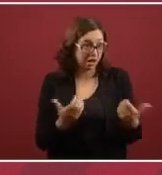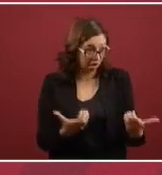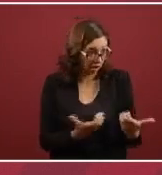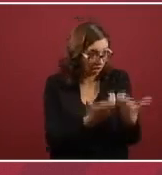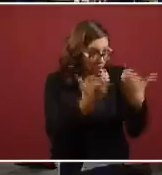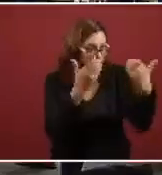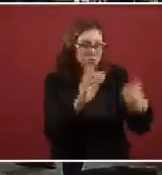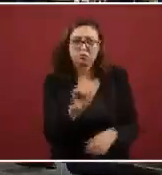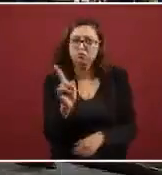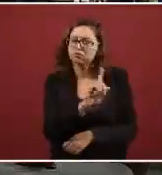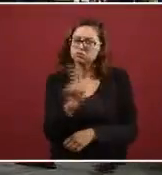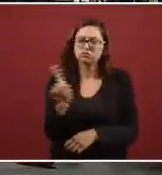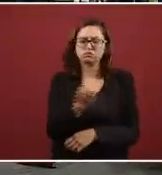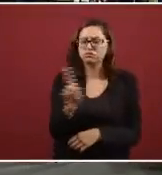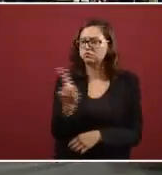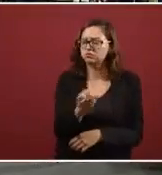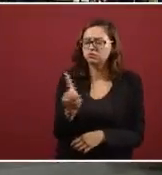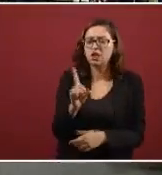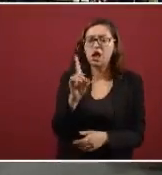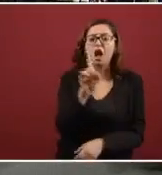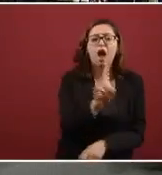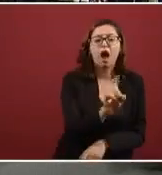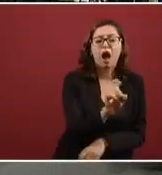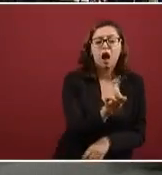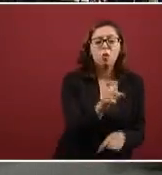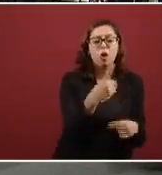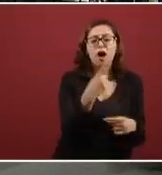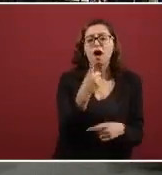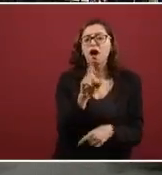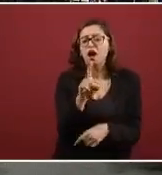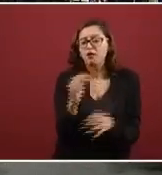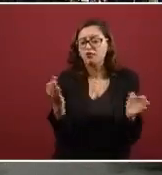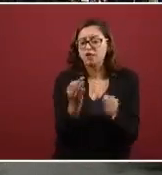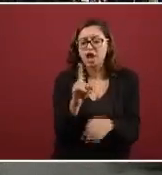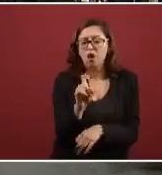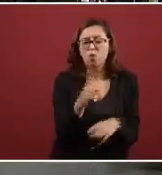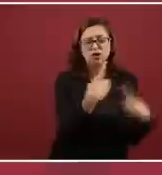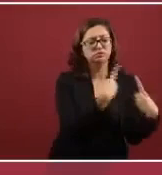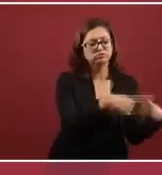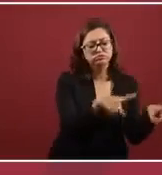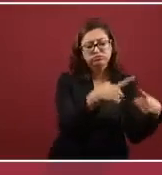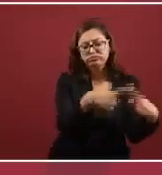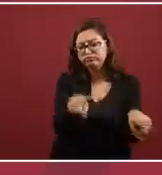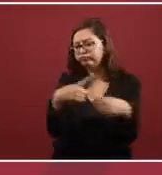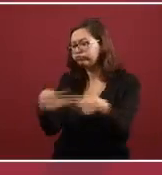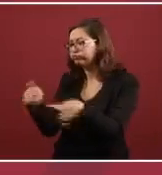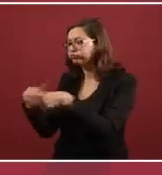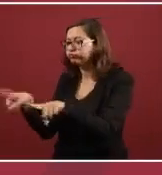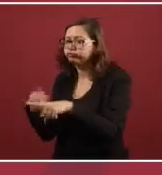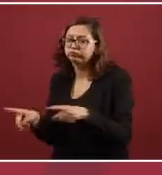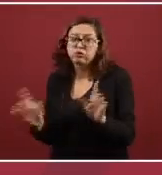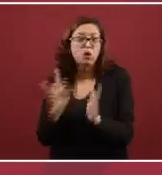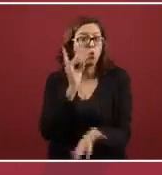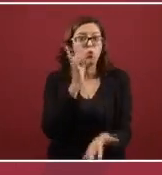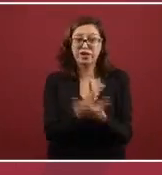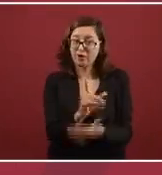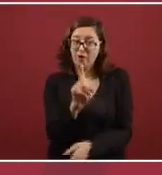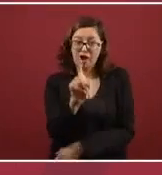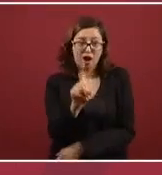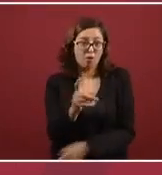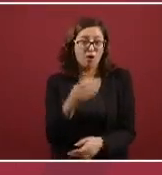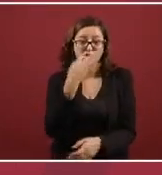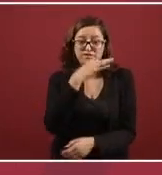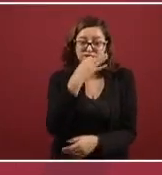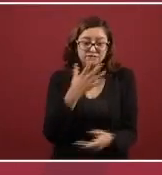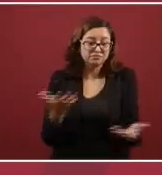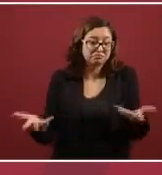aguas frescas en vitroleros de sabores varios y nada más. Es algo que estamos privilegiando, lo que ocurre afuera. La